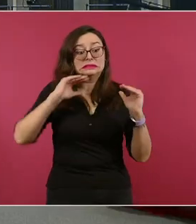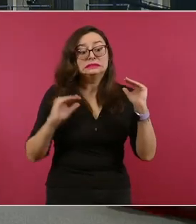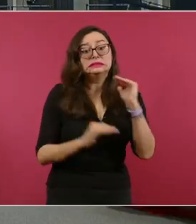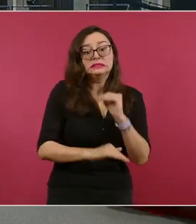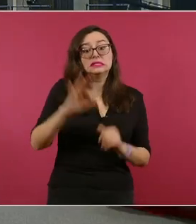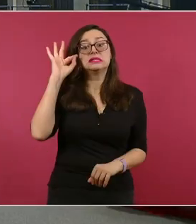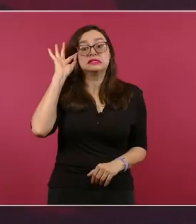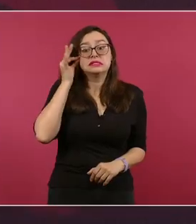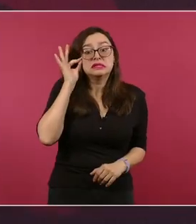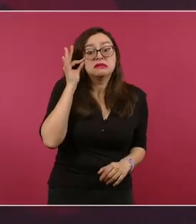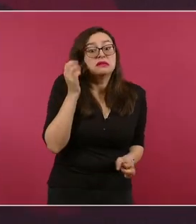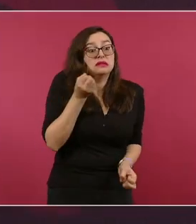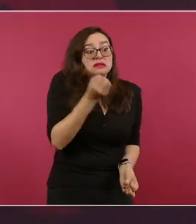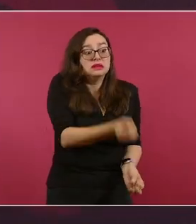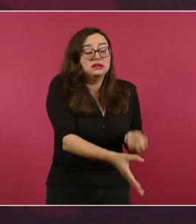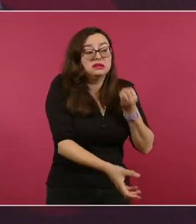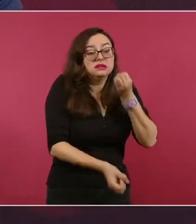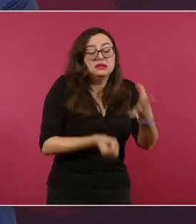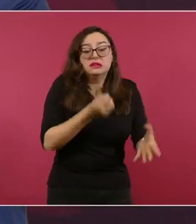porque